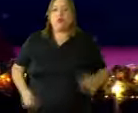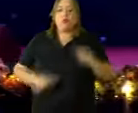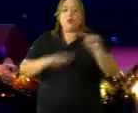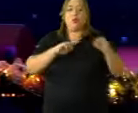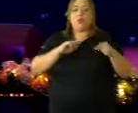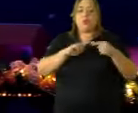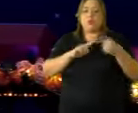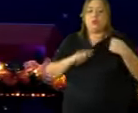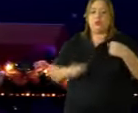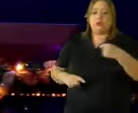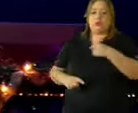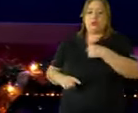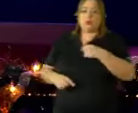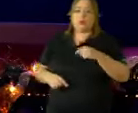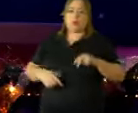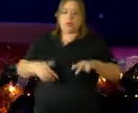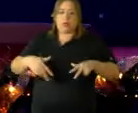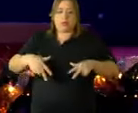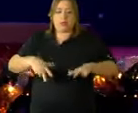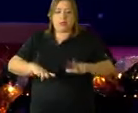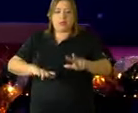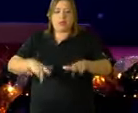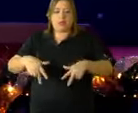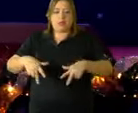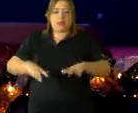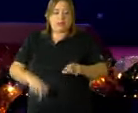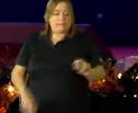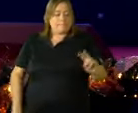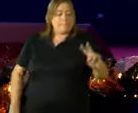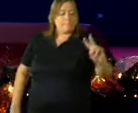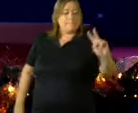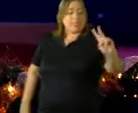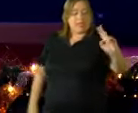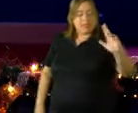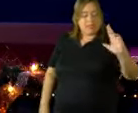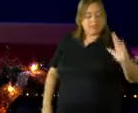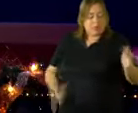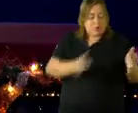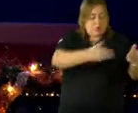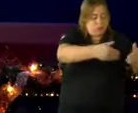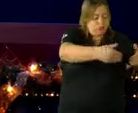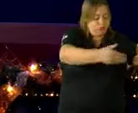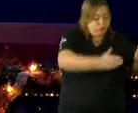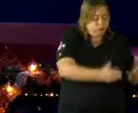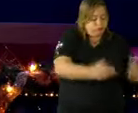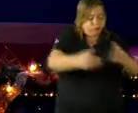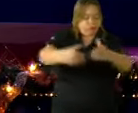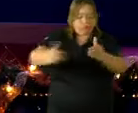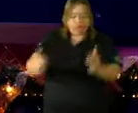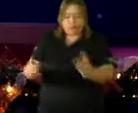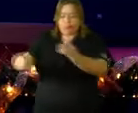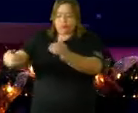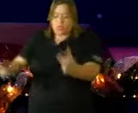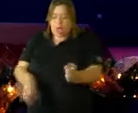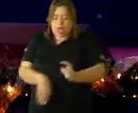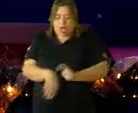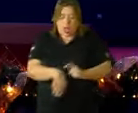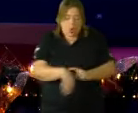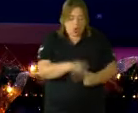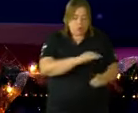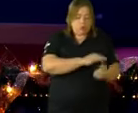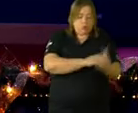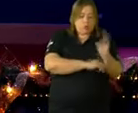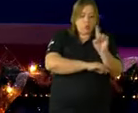nosotros comenzamos a pasar y vimos que habían como 25 cubículos a la 1 de la mañana esperando